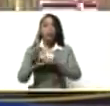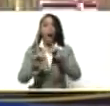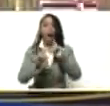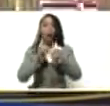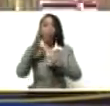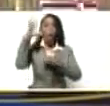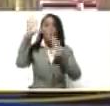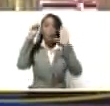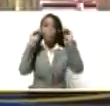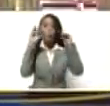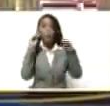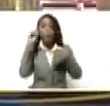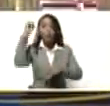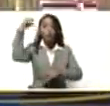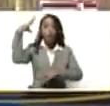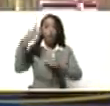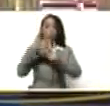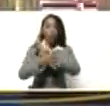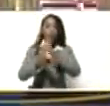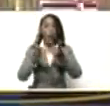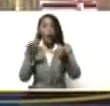o qué